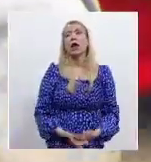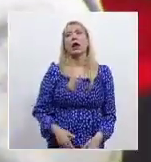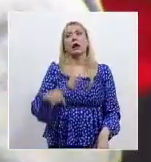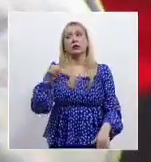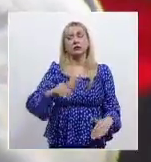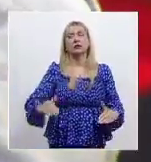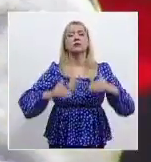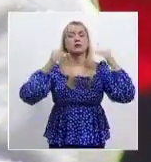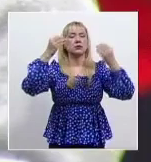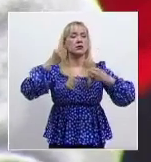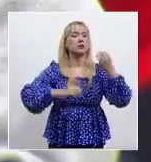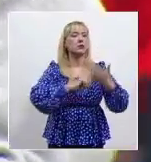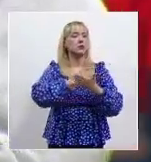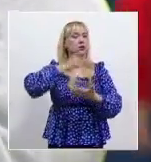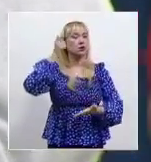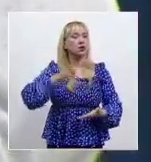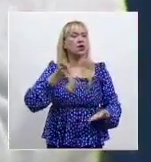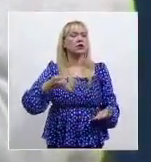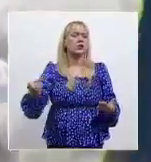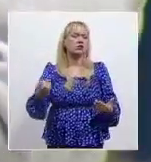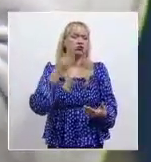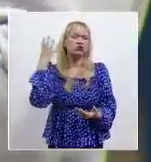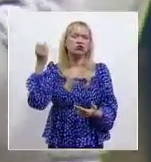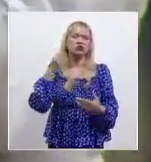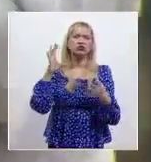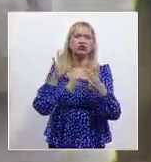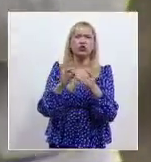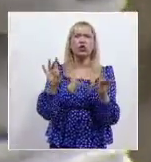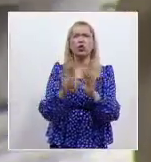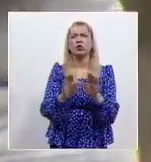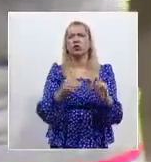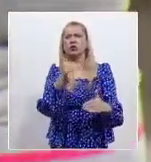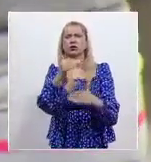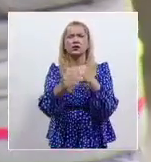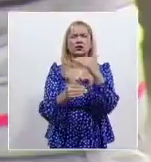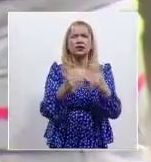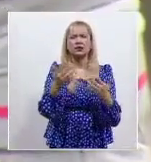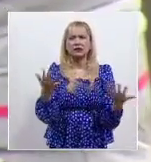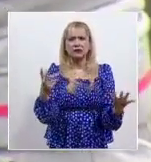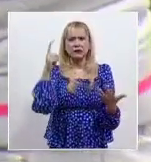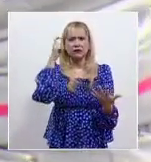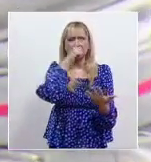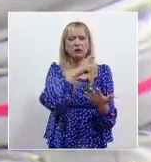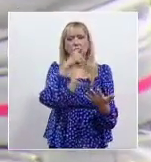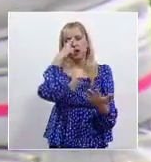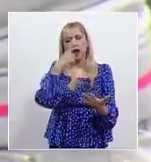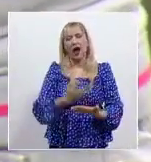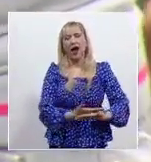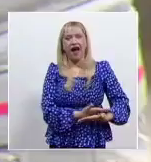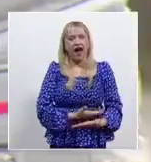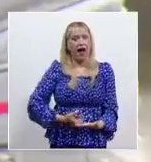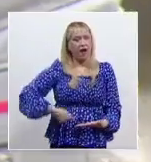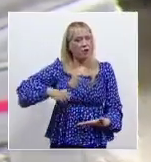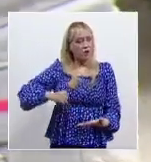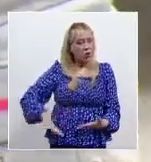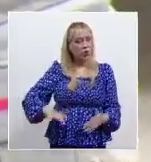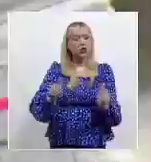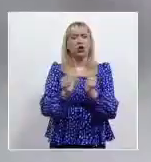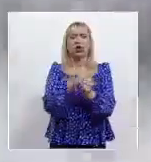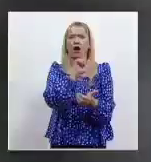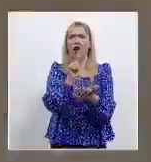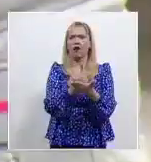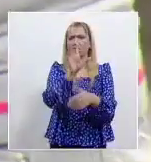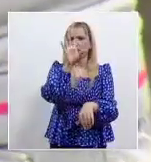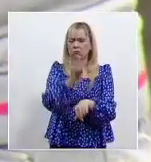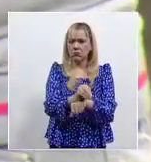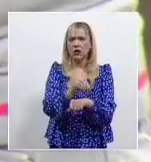Nación. Durante el conversatorio, avances y retos en el acceso a un aborto legal, seguro y